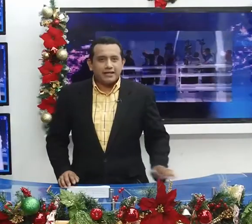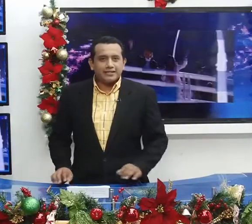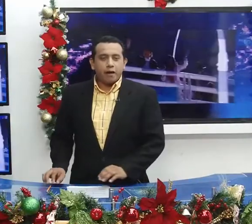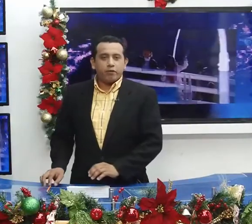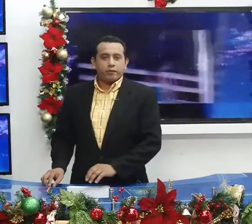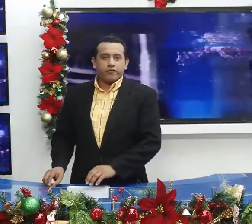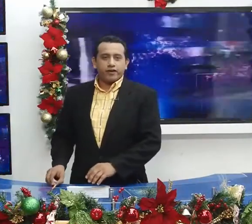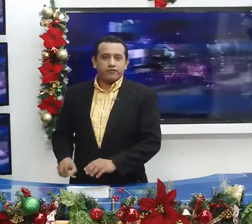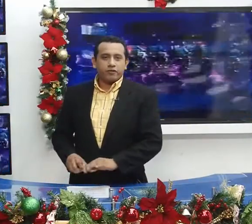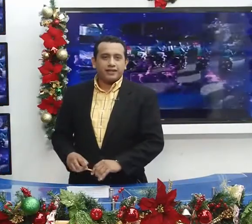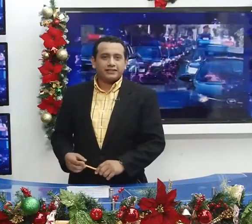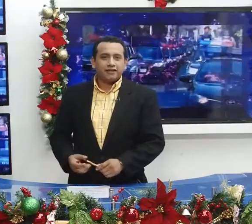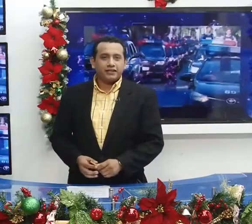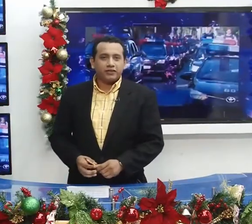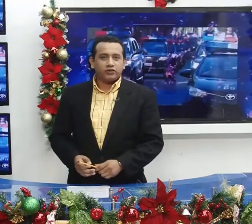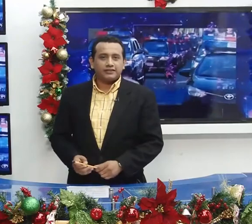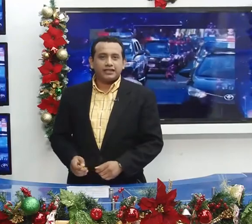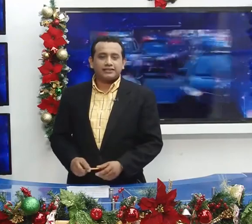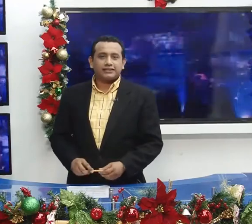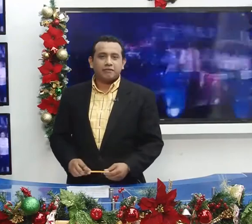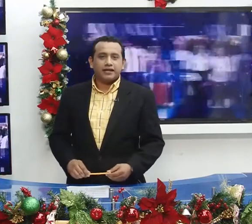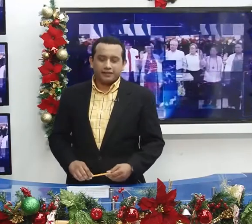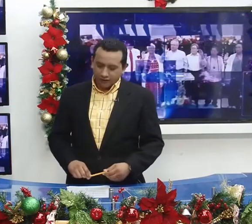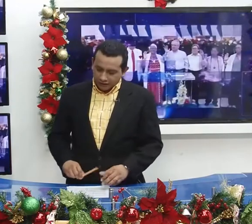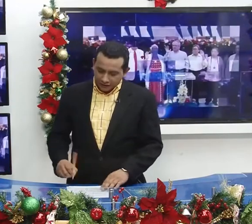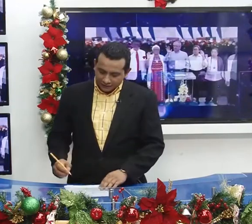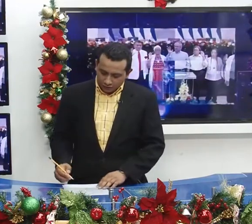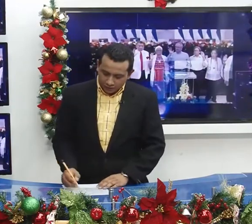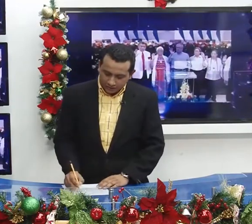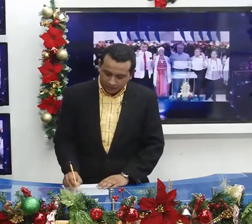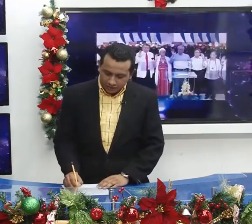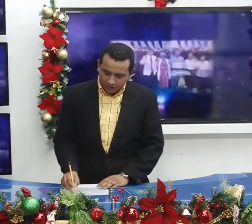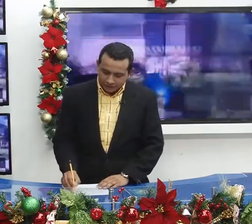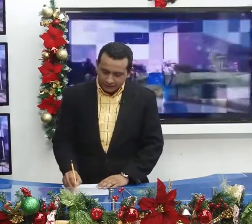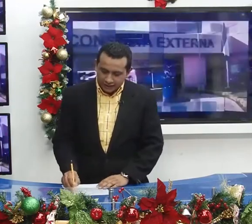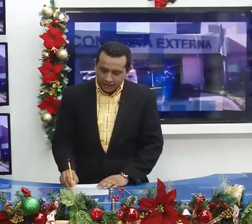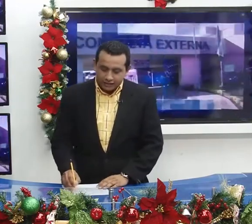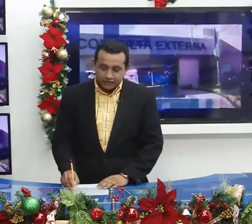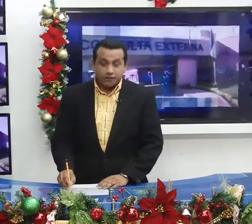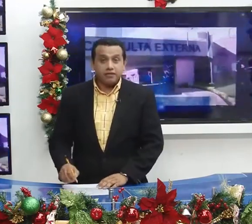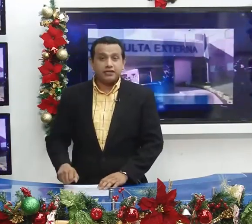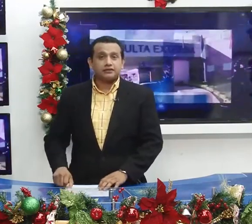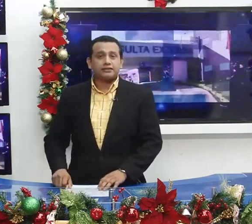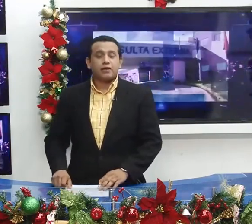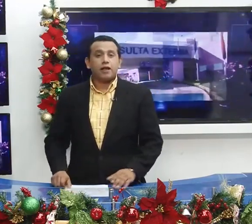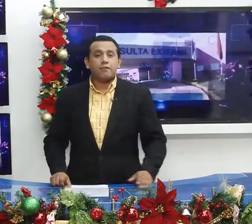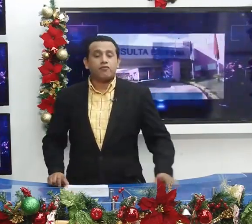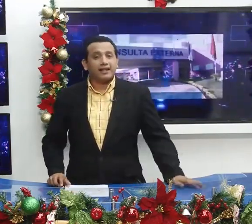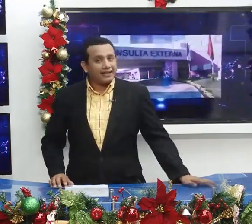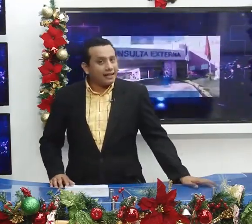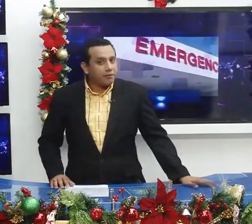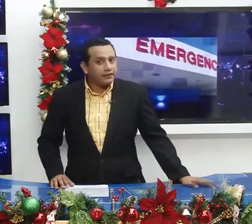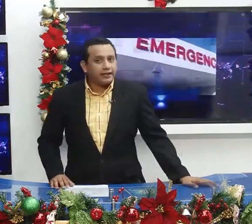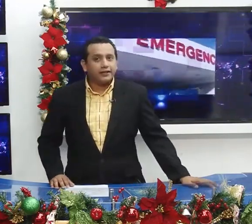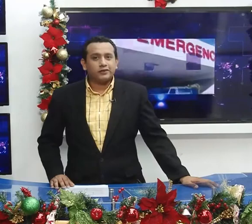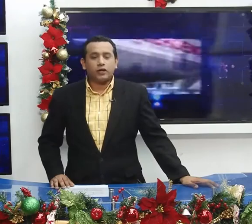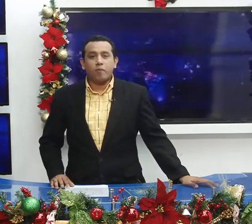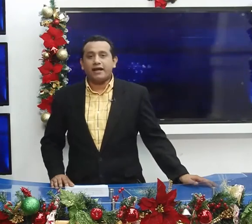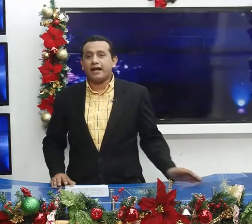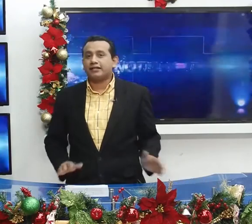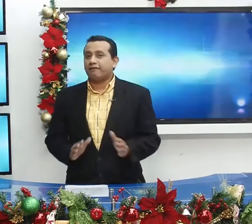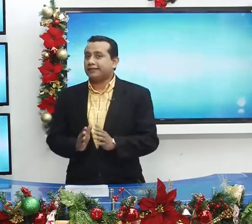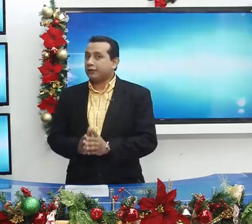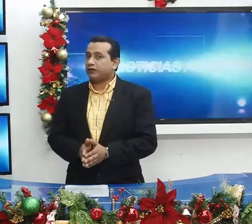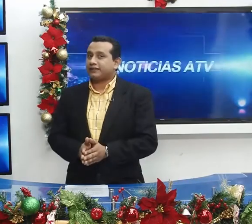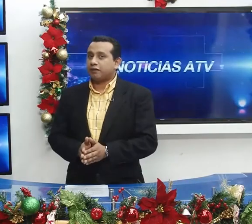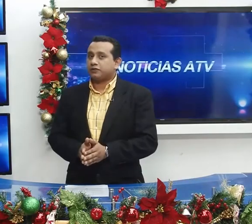Muchísimas gracias por preferir informarse a través de Noticias Asamblea TV. Quien les saluda es Elmer Marcia y también saludamos fraternamente a quienes nos